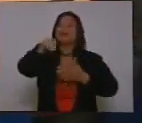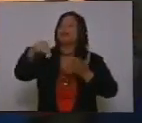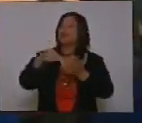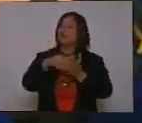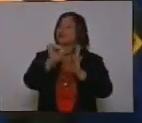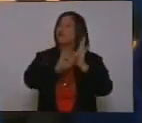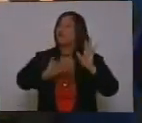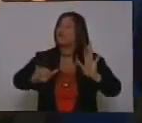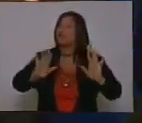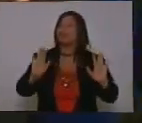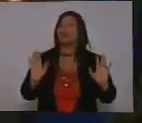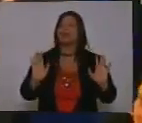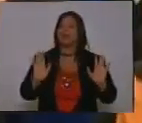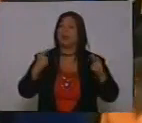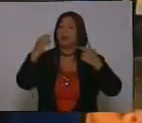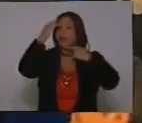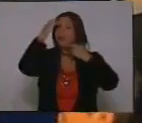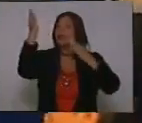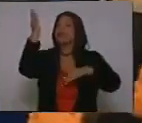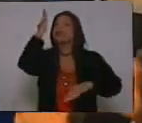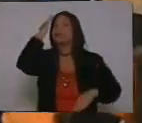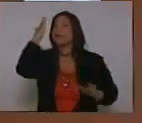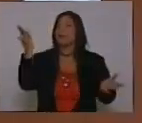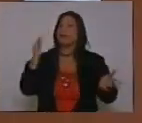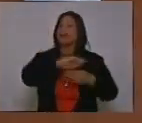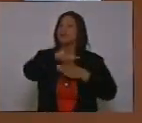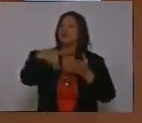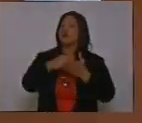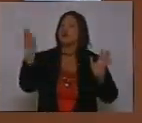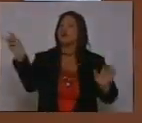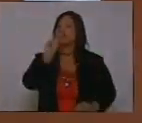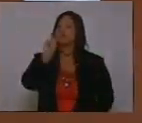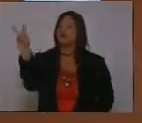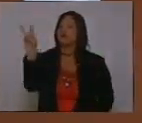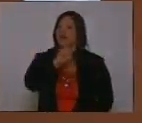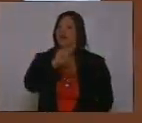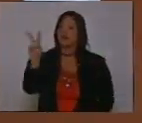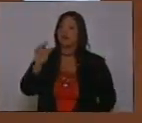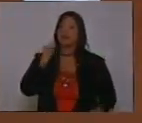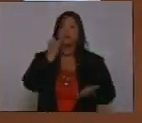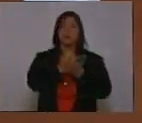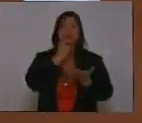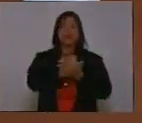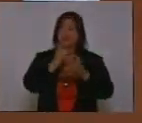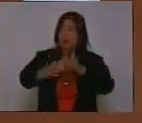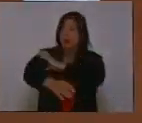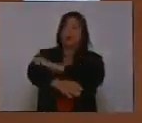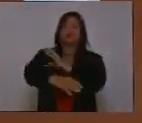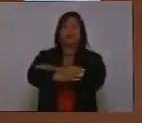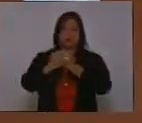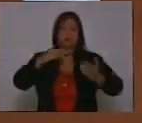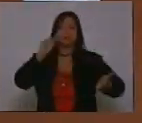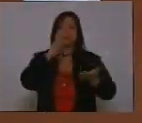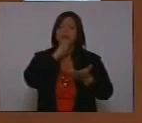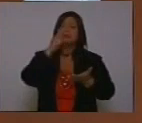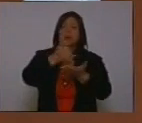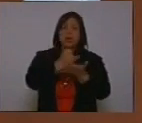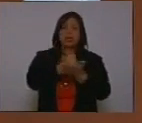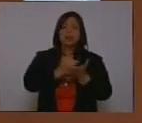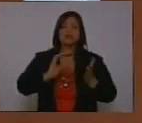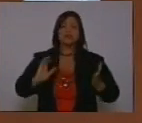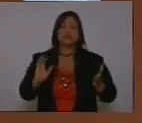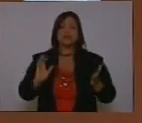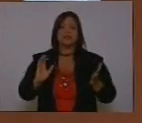Nacional Constituyente, para que sepa todo el pueblo de Venezuela, ¿no? Ahí se inscribieron algunos de la oposición. Menos mal